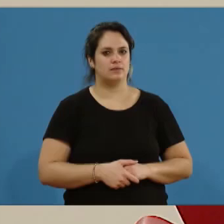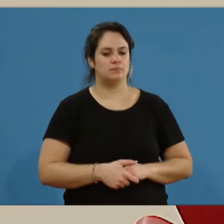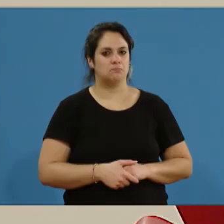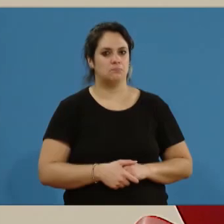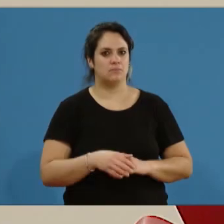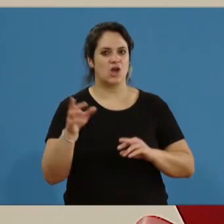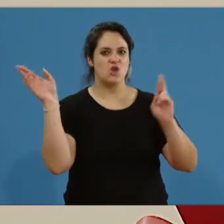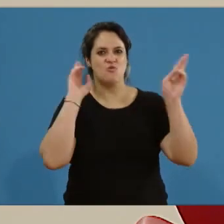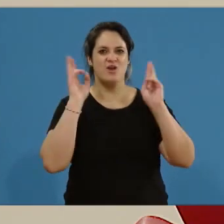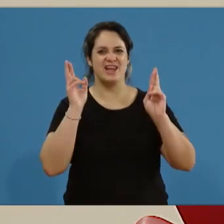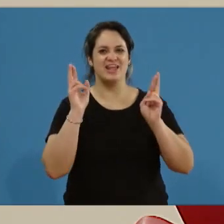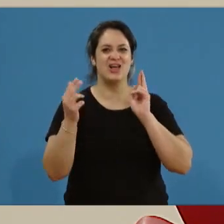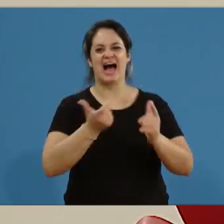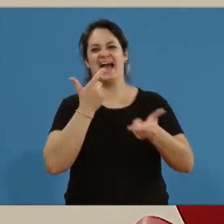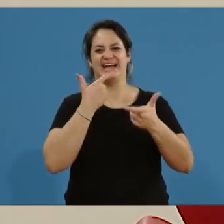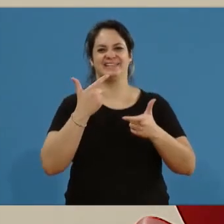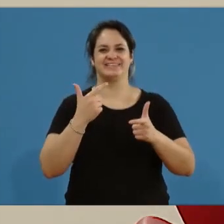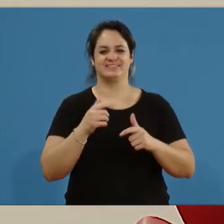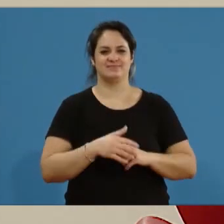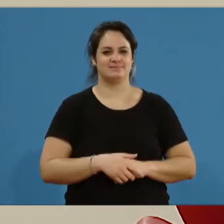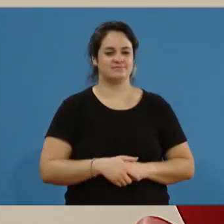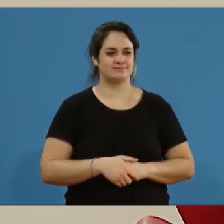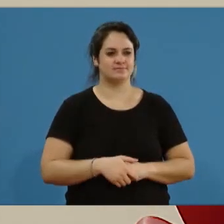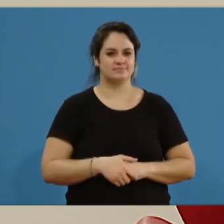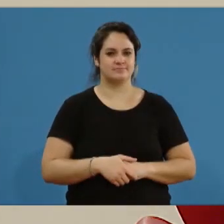Ruidos y risas del otro lado.